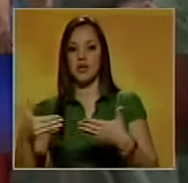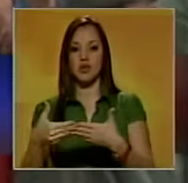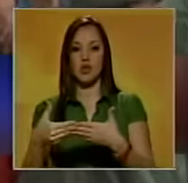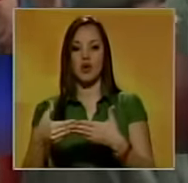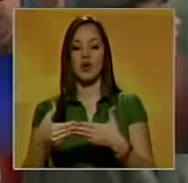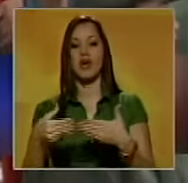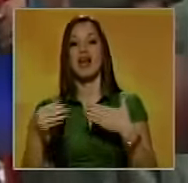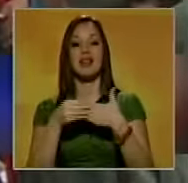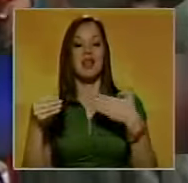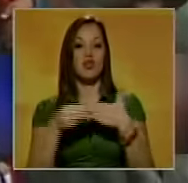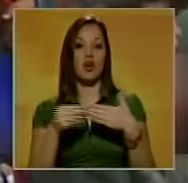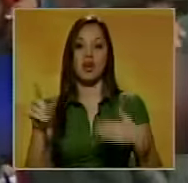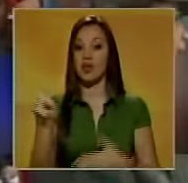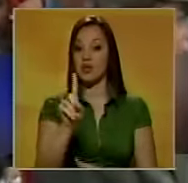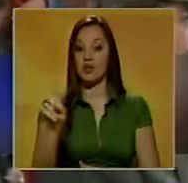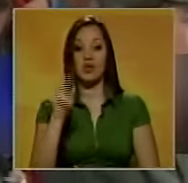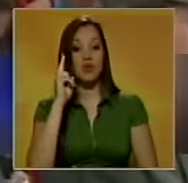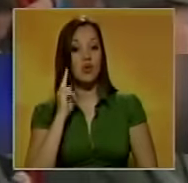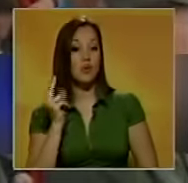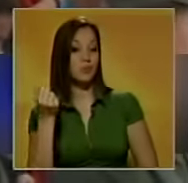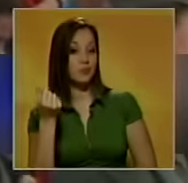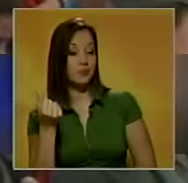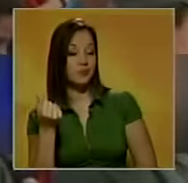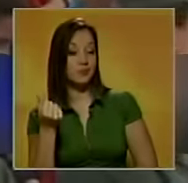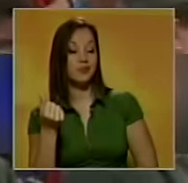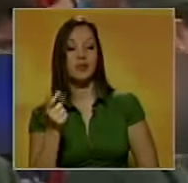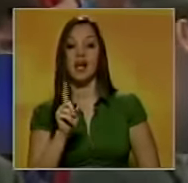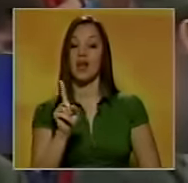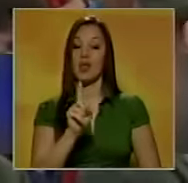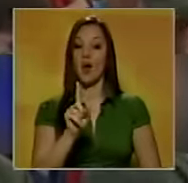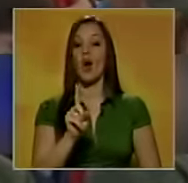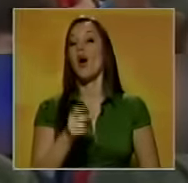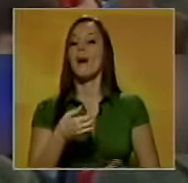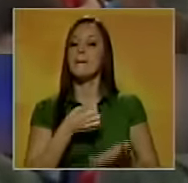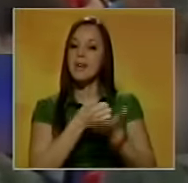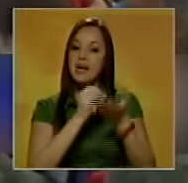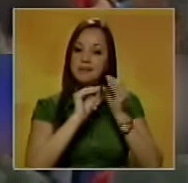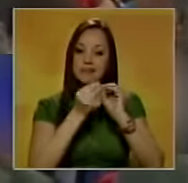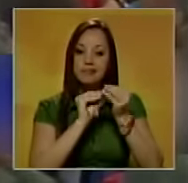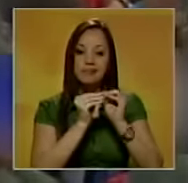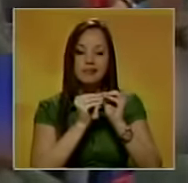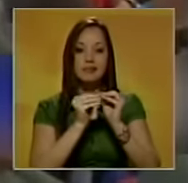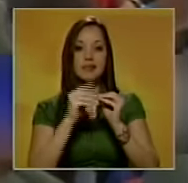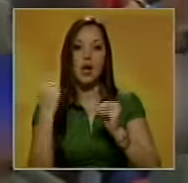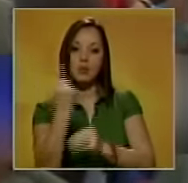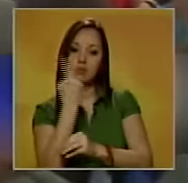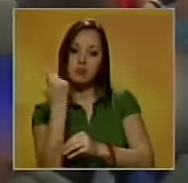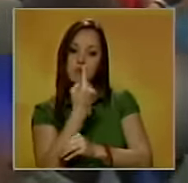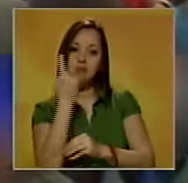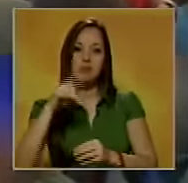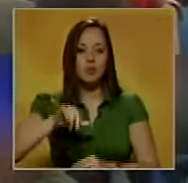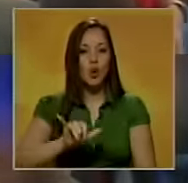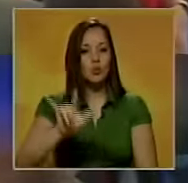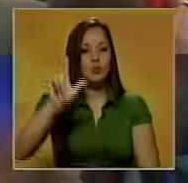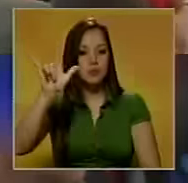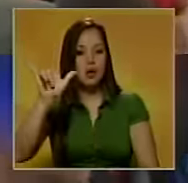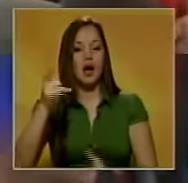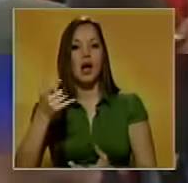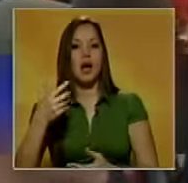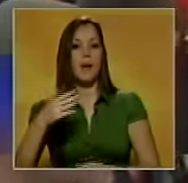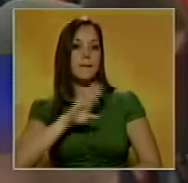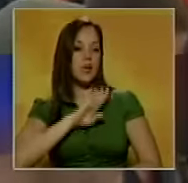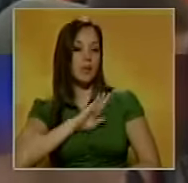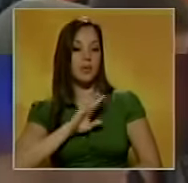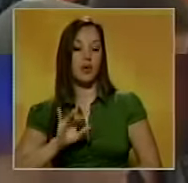de dólares para que la vida útil de nuestros sukoi puedan seguir cumpliendo o dándole la protección al espacio